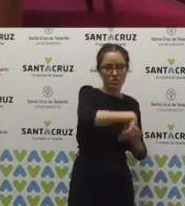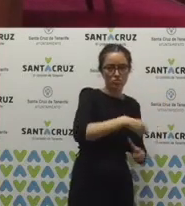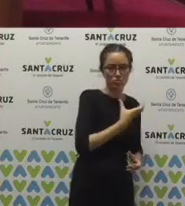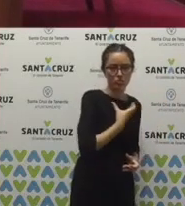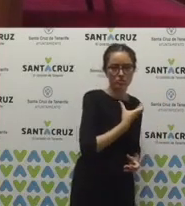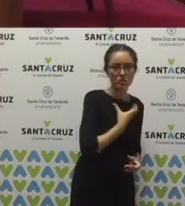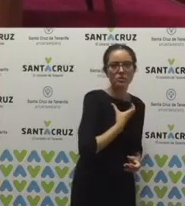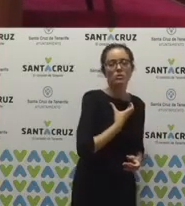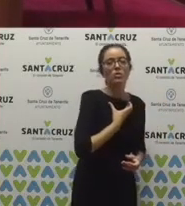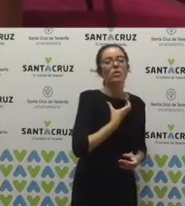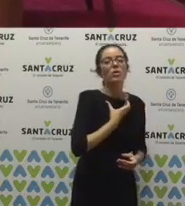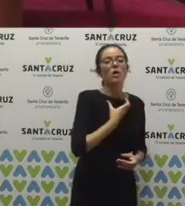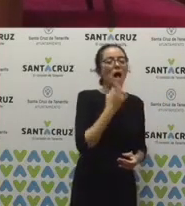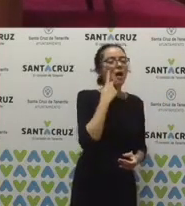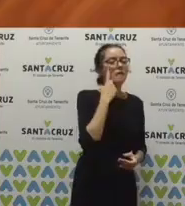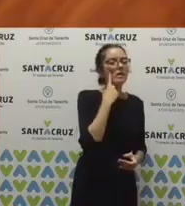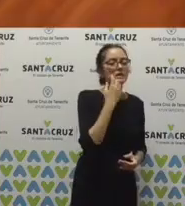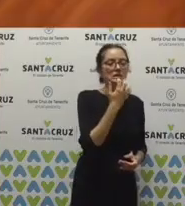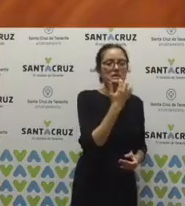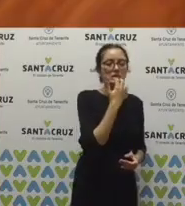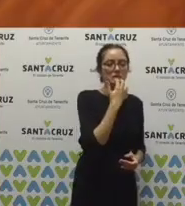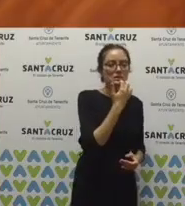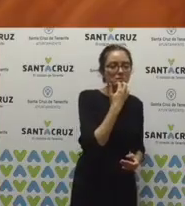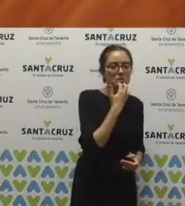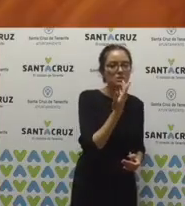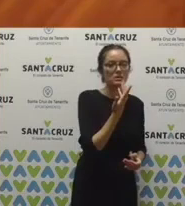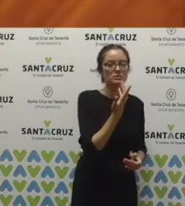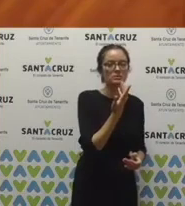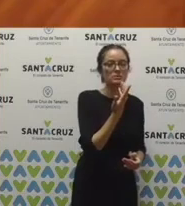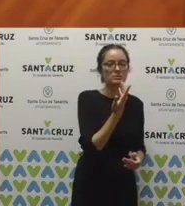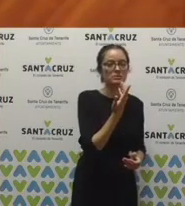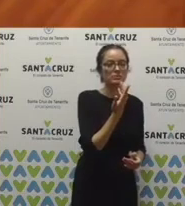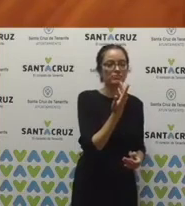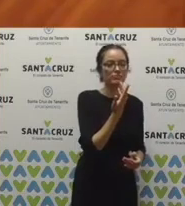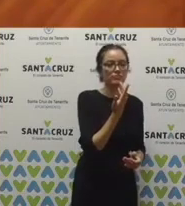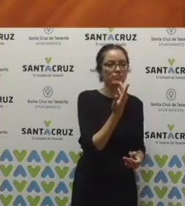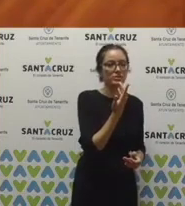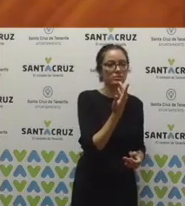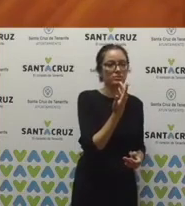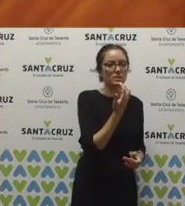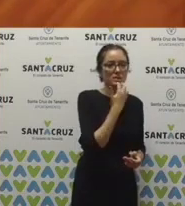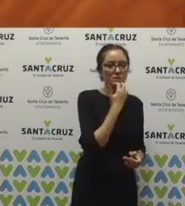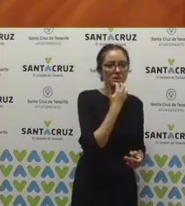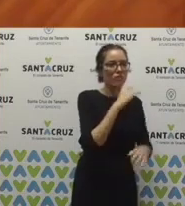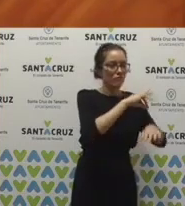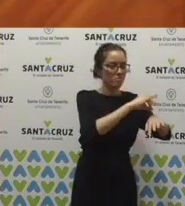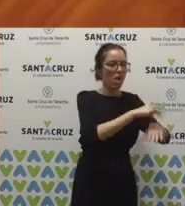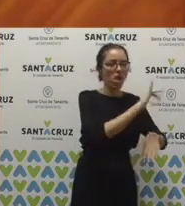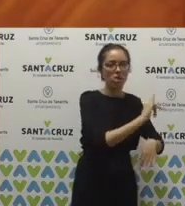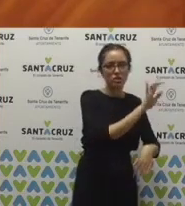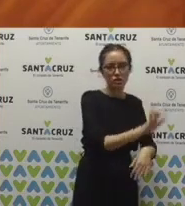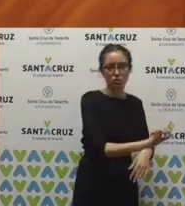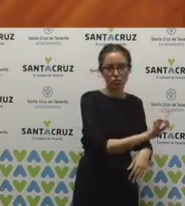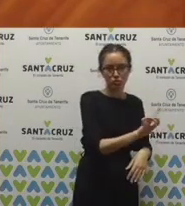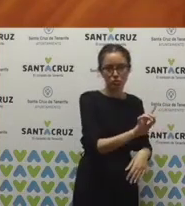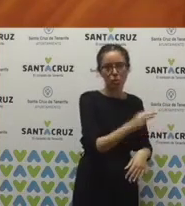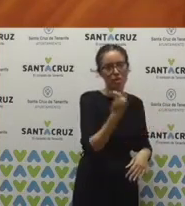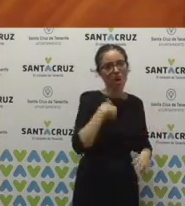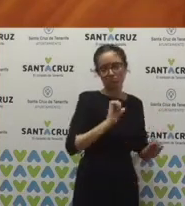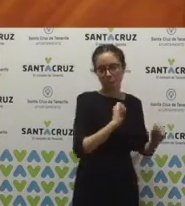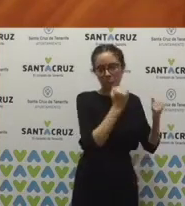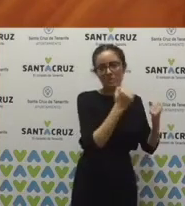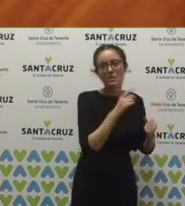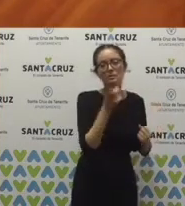portadores de anticuerpos o si no están en contacto con la con la enfermedad rediseñar los espacios municipales